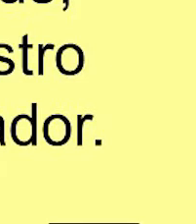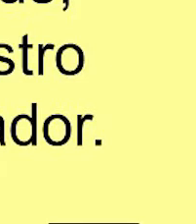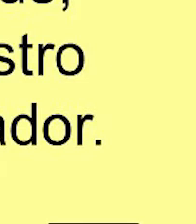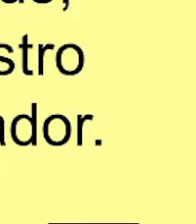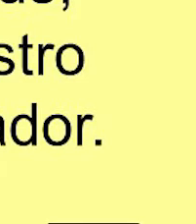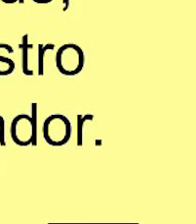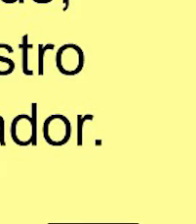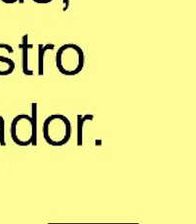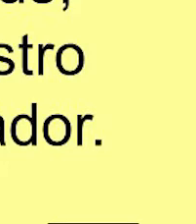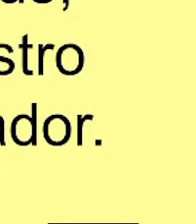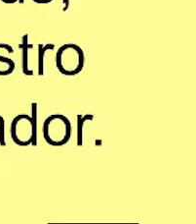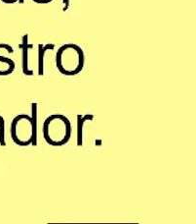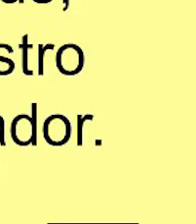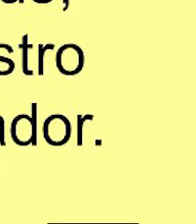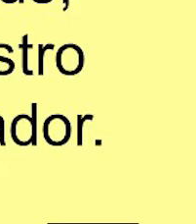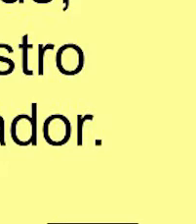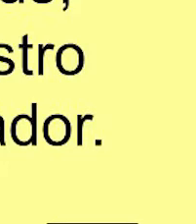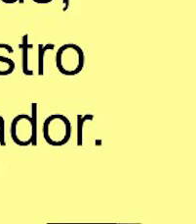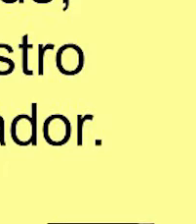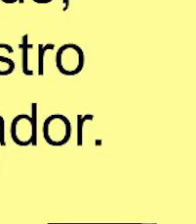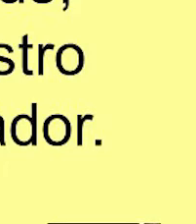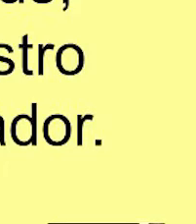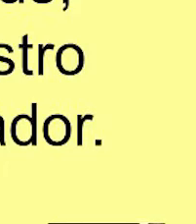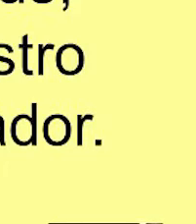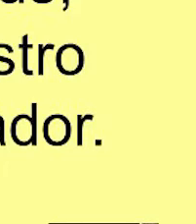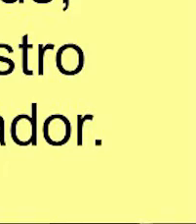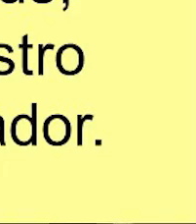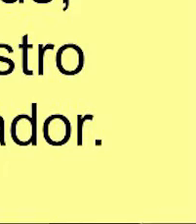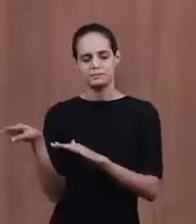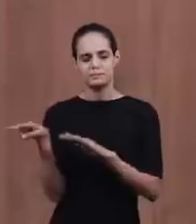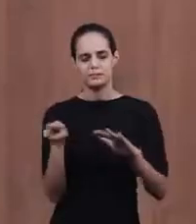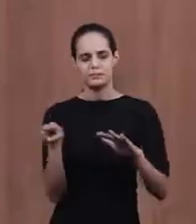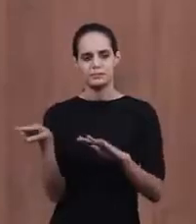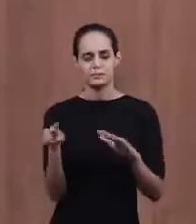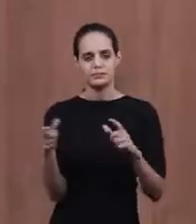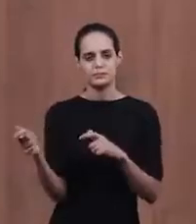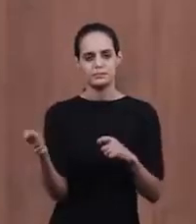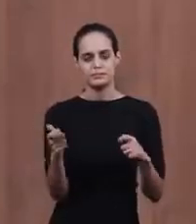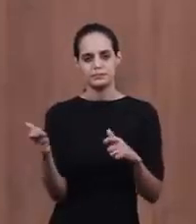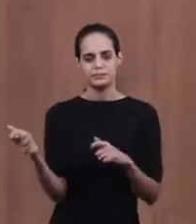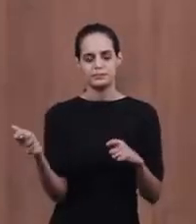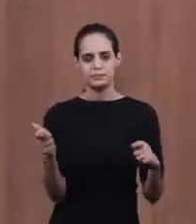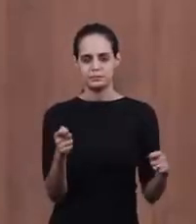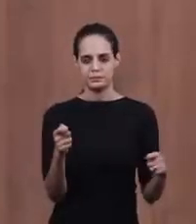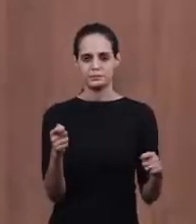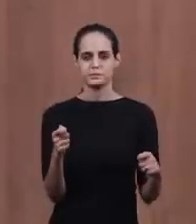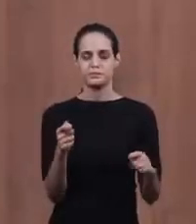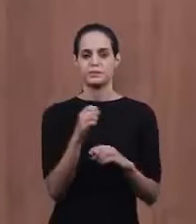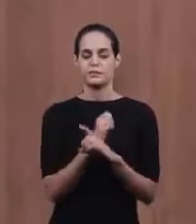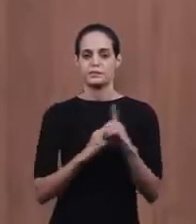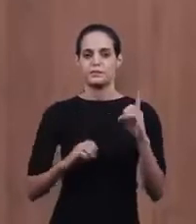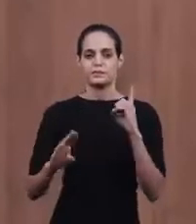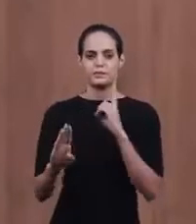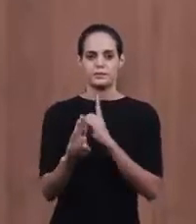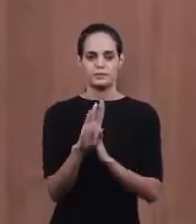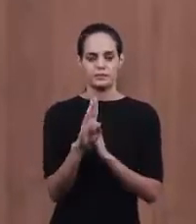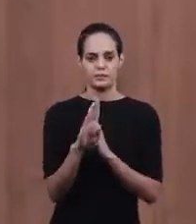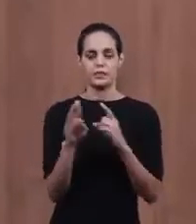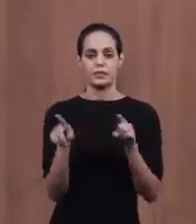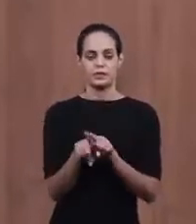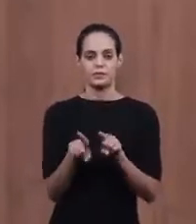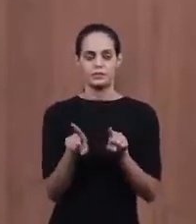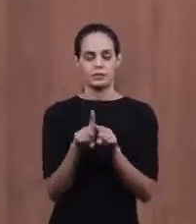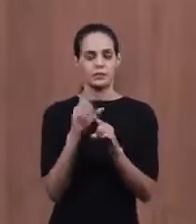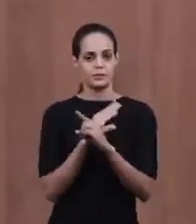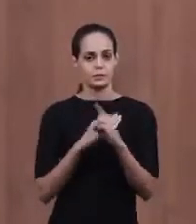la clase de los niños cada semana, así como las enseñanzas de la escuela bíblica dominical, los cultos